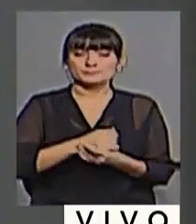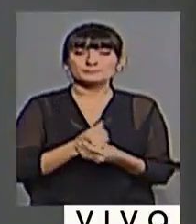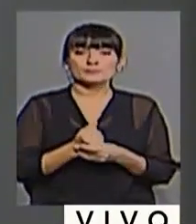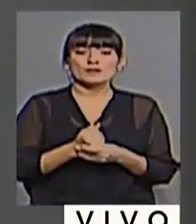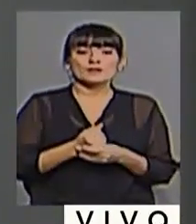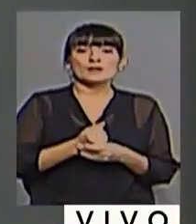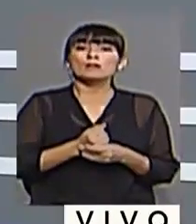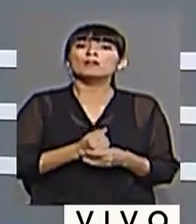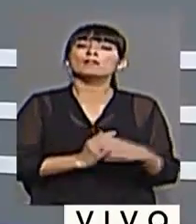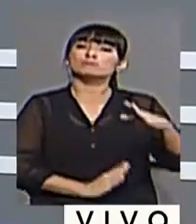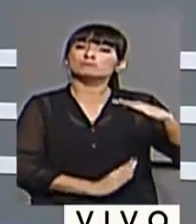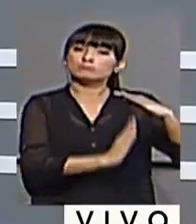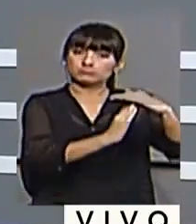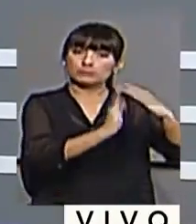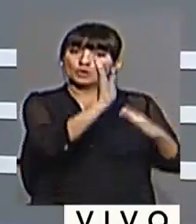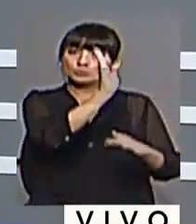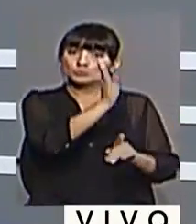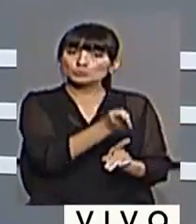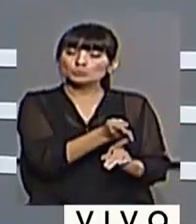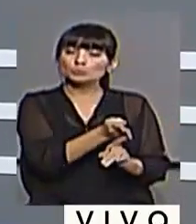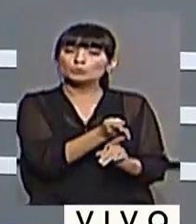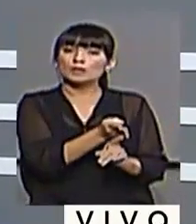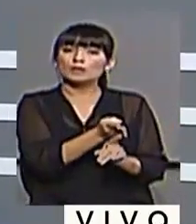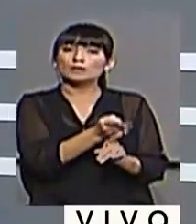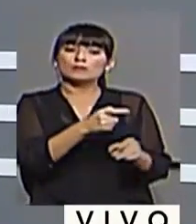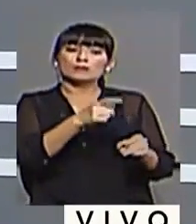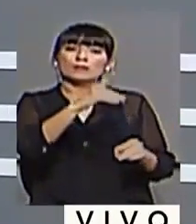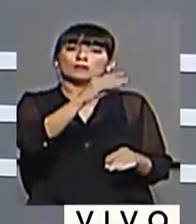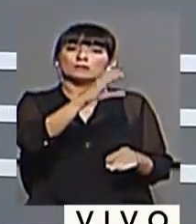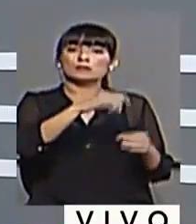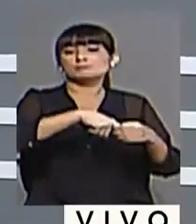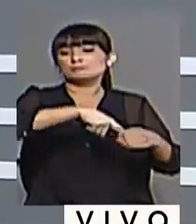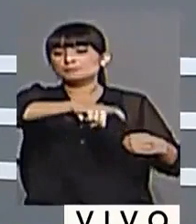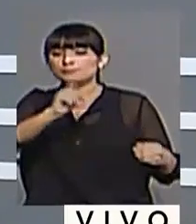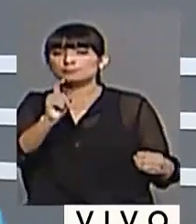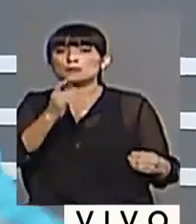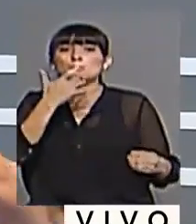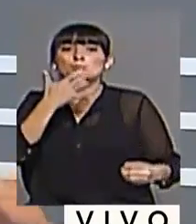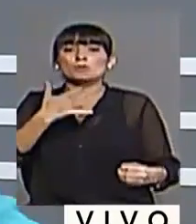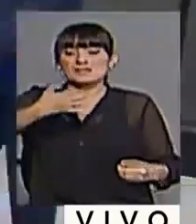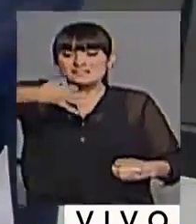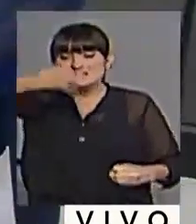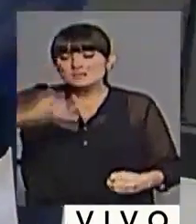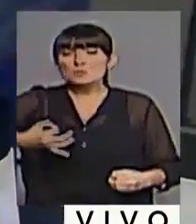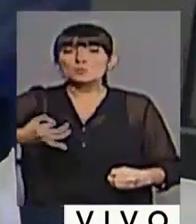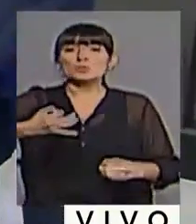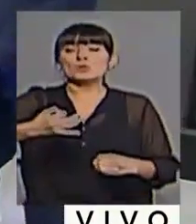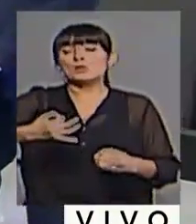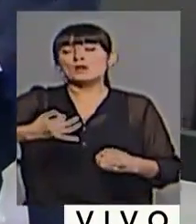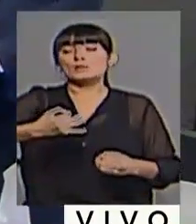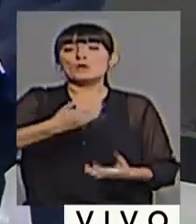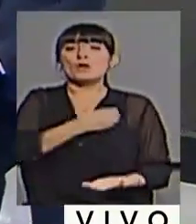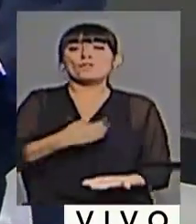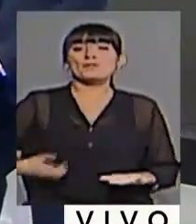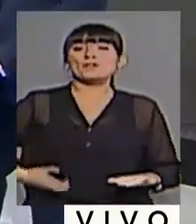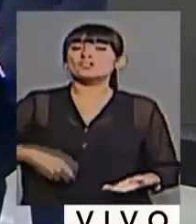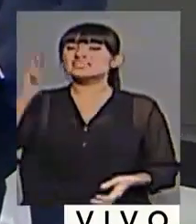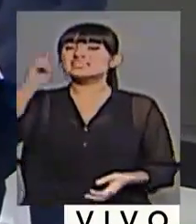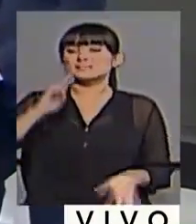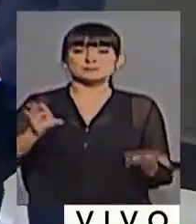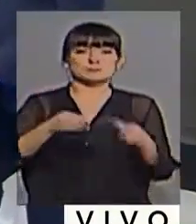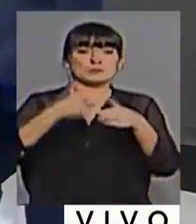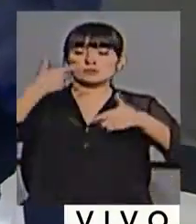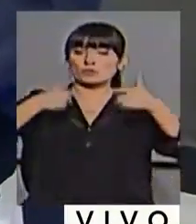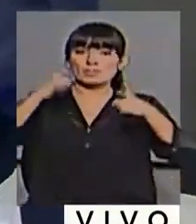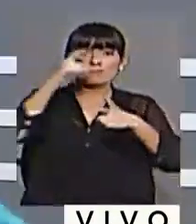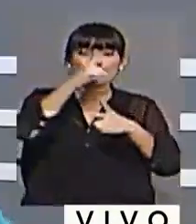suspende su militancia en la Democracia Cristiana. Porque dice, yo tengo que darle garantías a todos de un gobierno suprapartidario. Y esto es difícil, yo